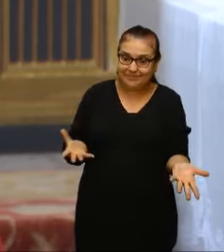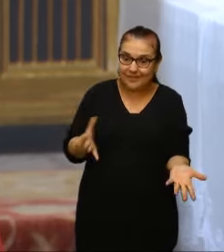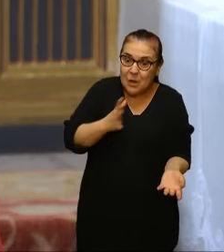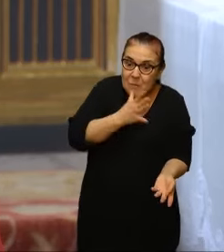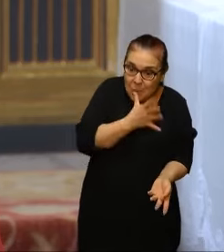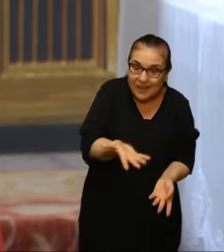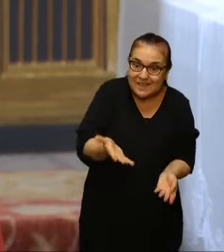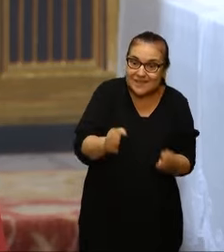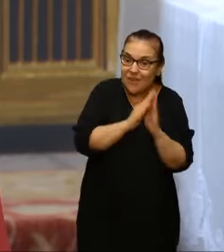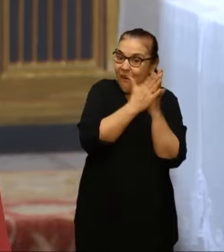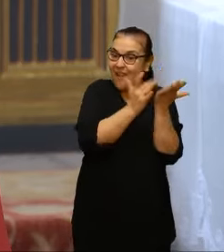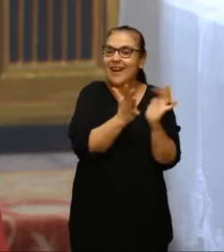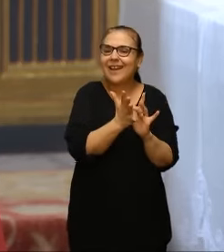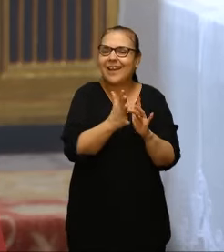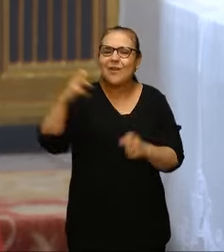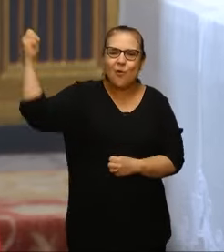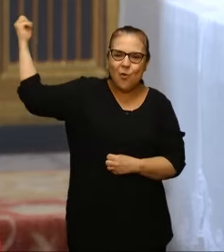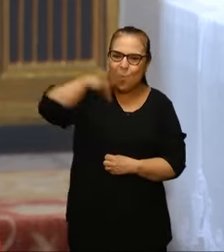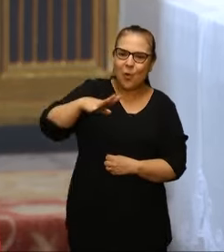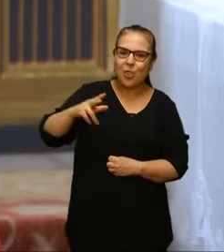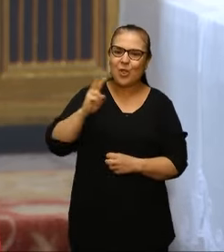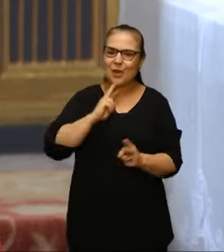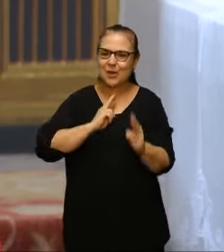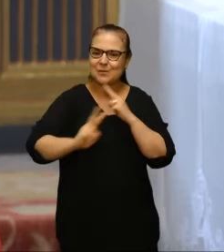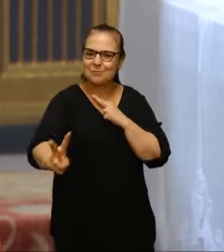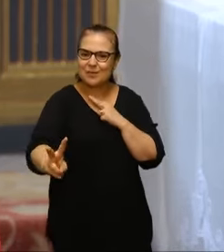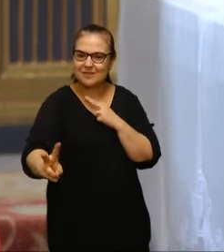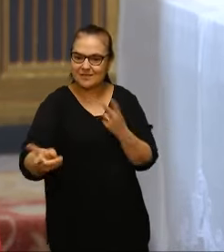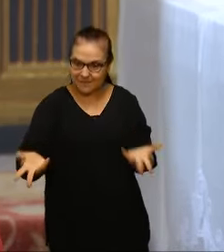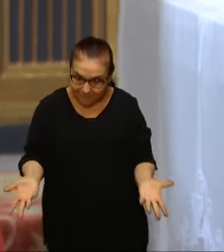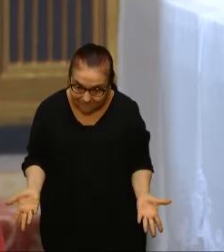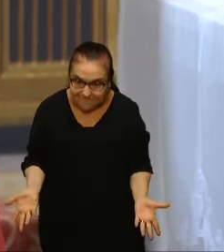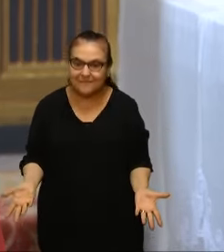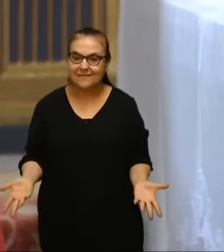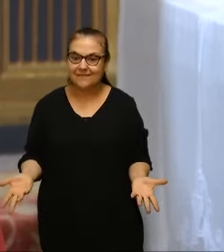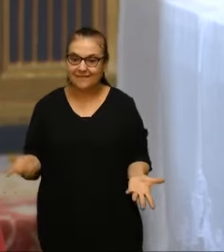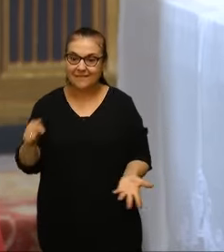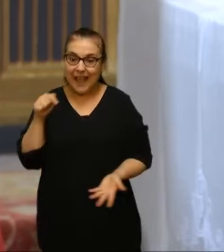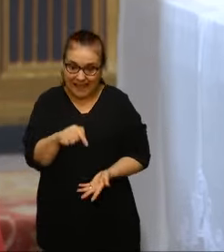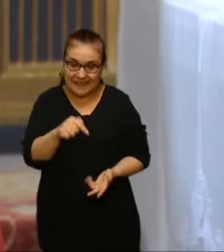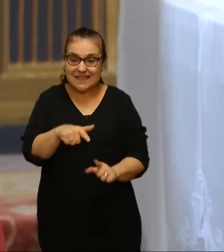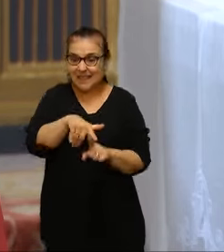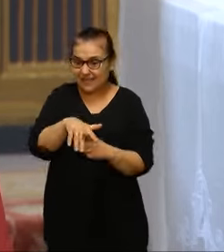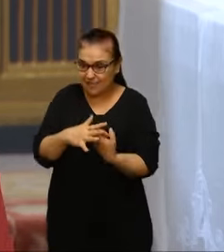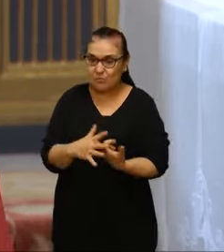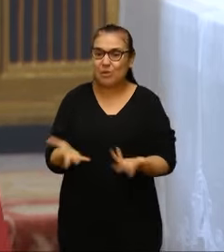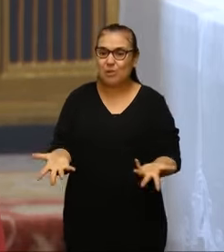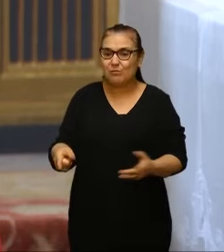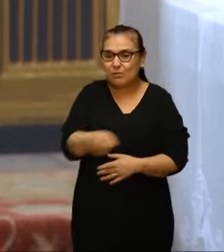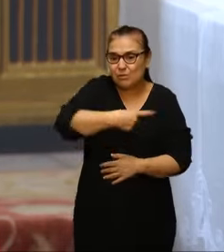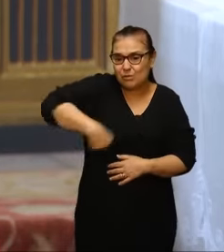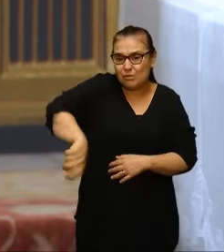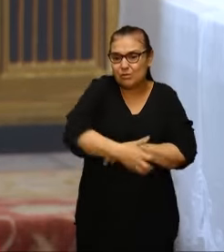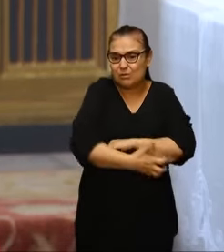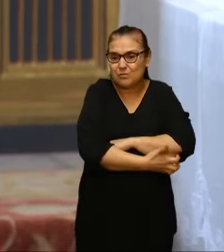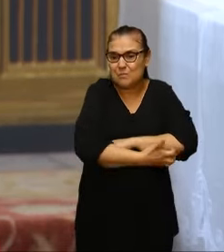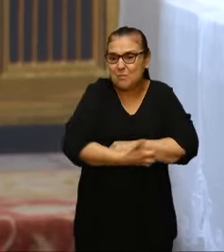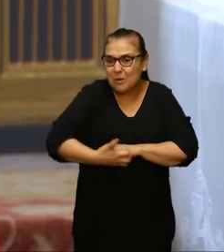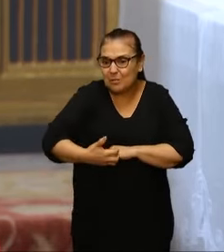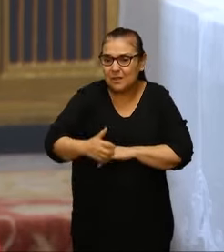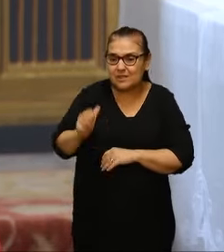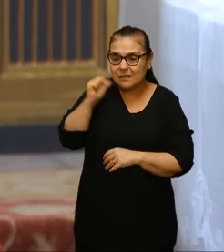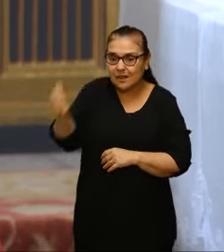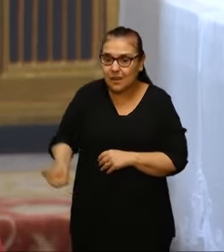es la luz y la respuesta. Y uno de ellos es esta situación de ser pobres y ricos ante